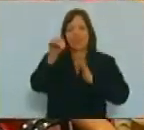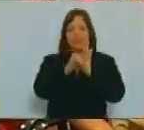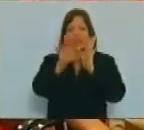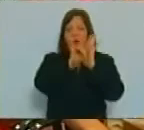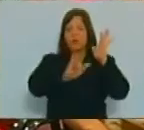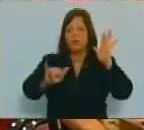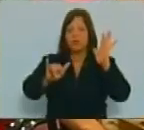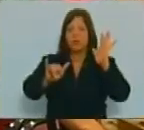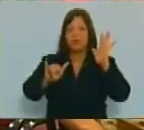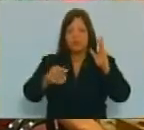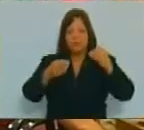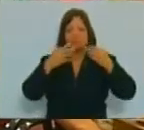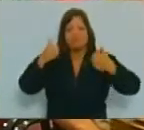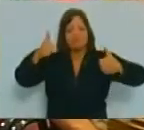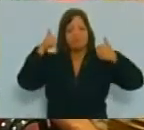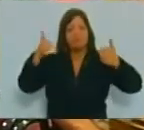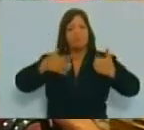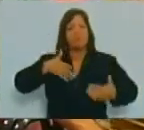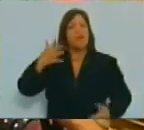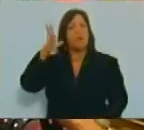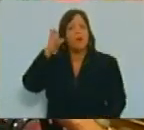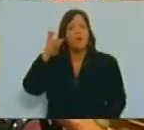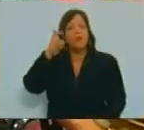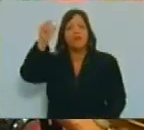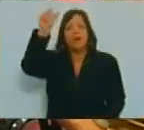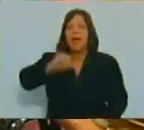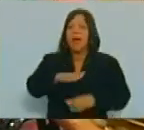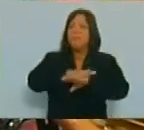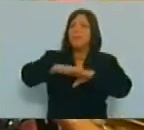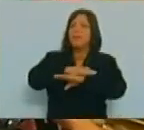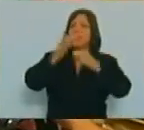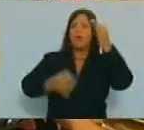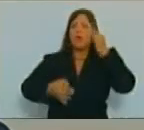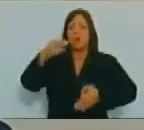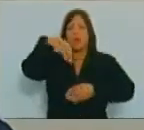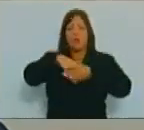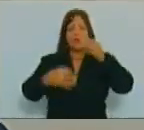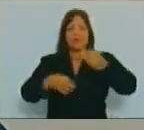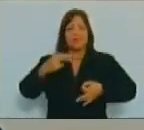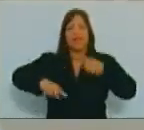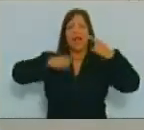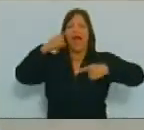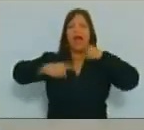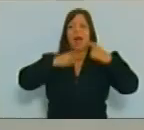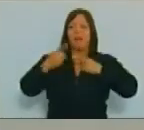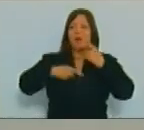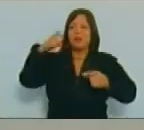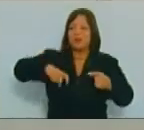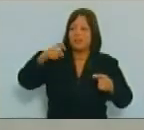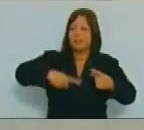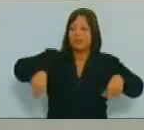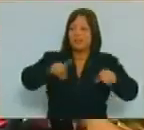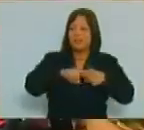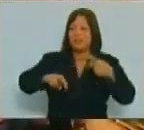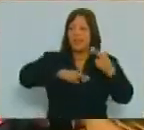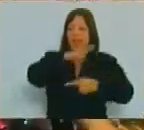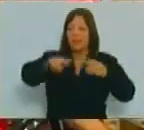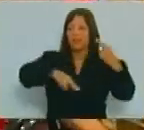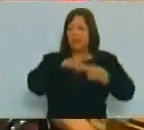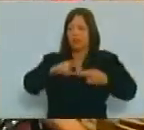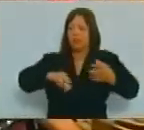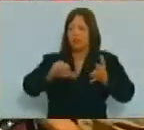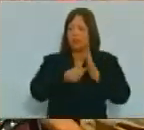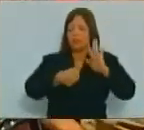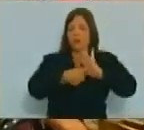constituyente podemos escuchar a nuestro ministro interior injusticia hablando de lo necesario que es la revolución en el sistema